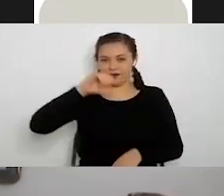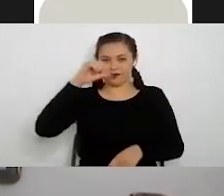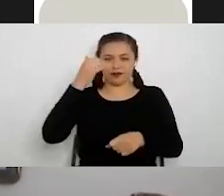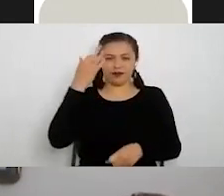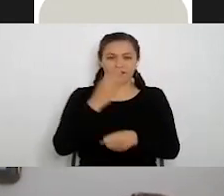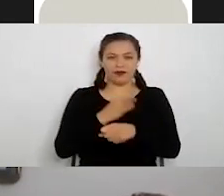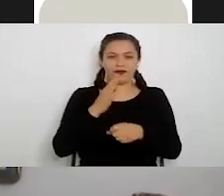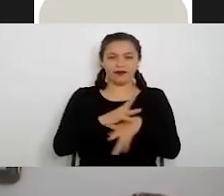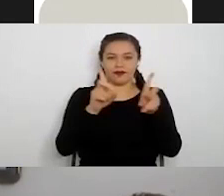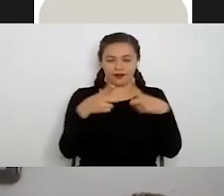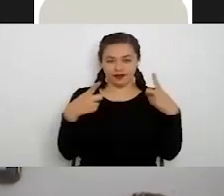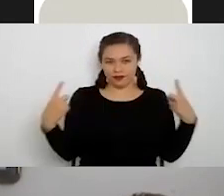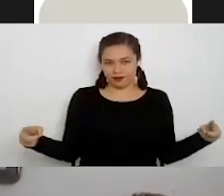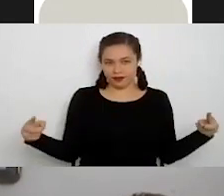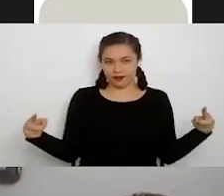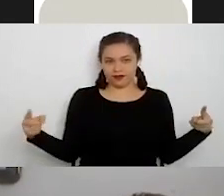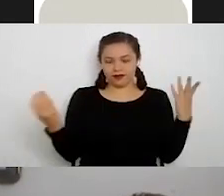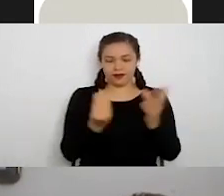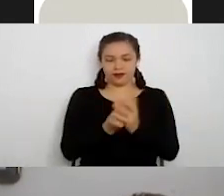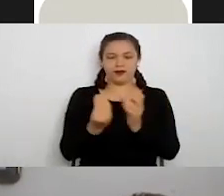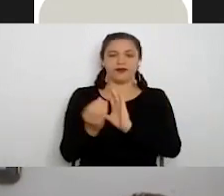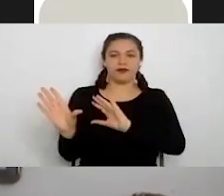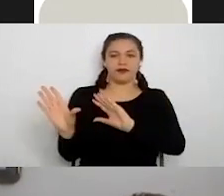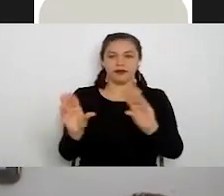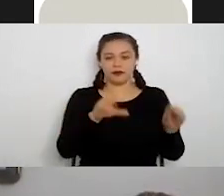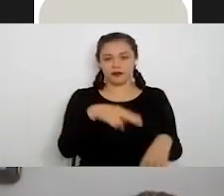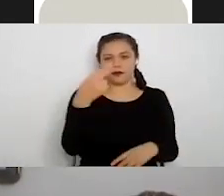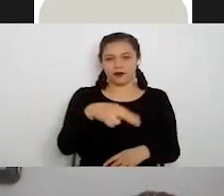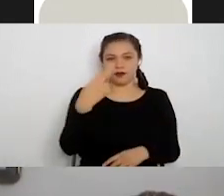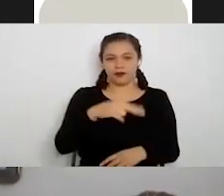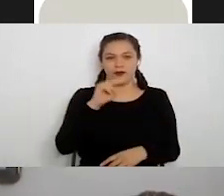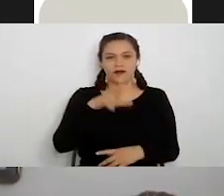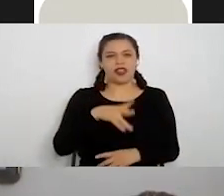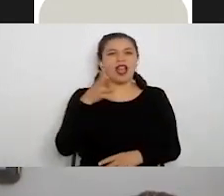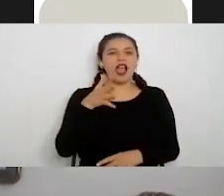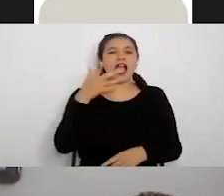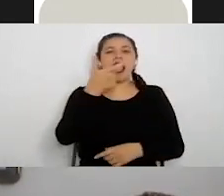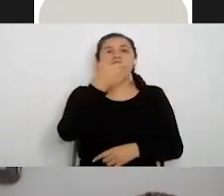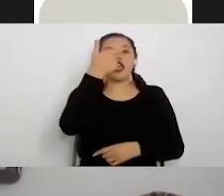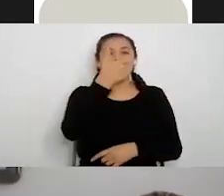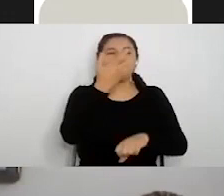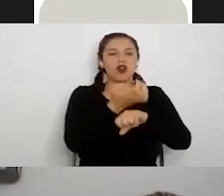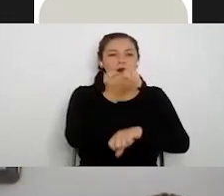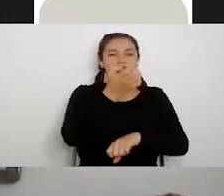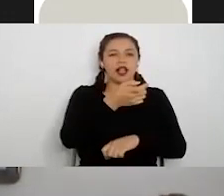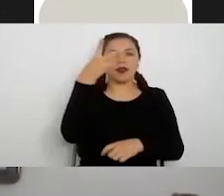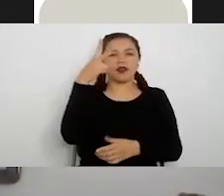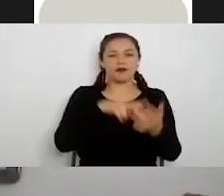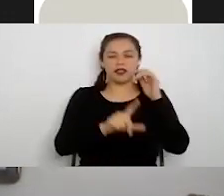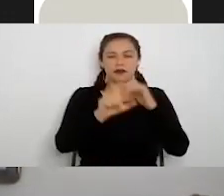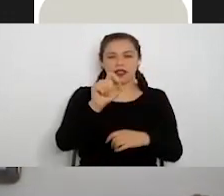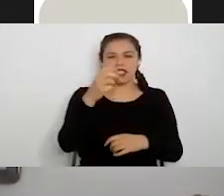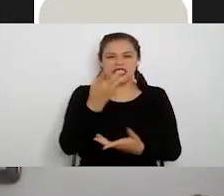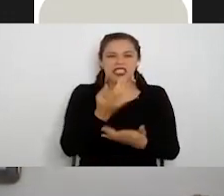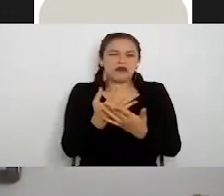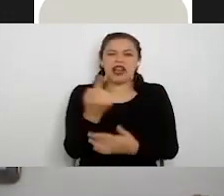de desarrollo y capacitación llamado Expectativas Económicas para el 2023. En este